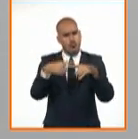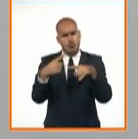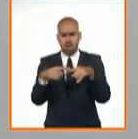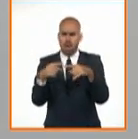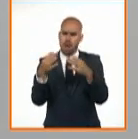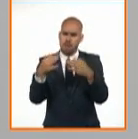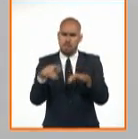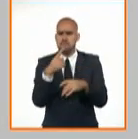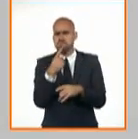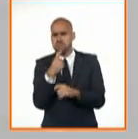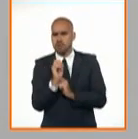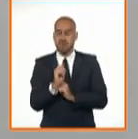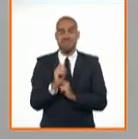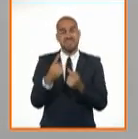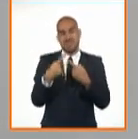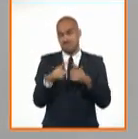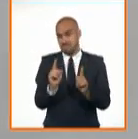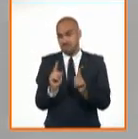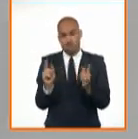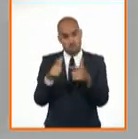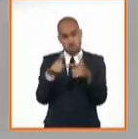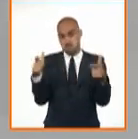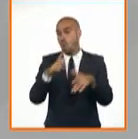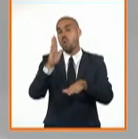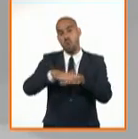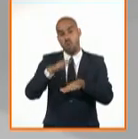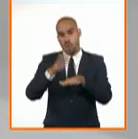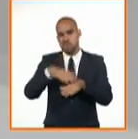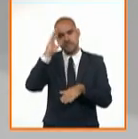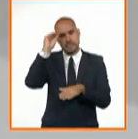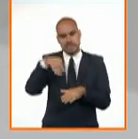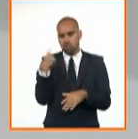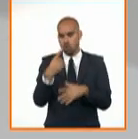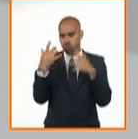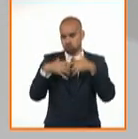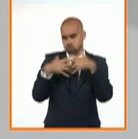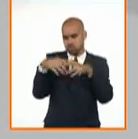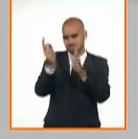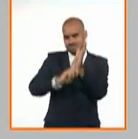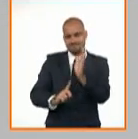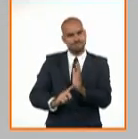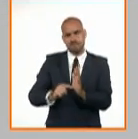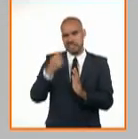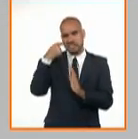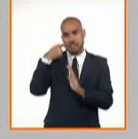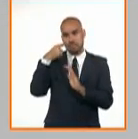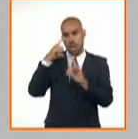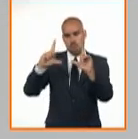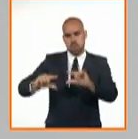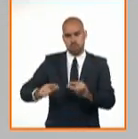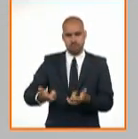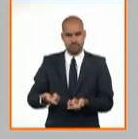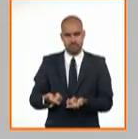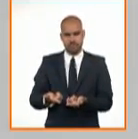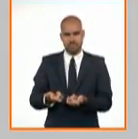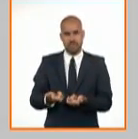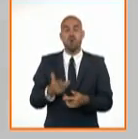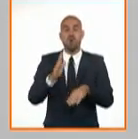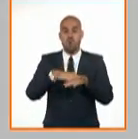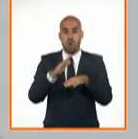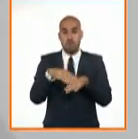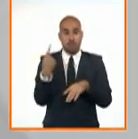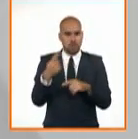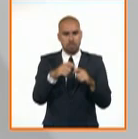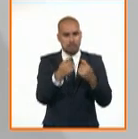estado siempre provocado por esa baja disponibilidad que hemos tenido en el sistema eléctrico nacional a partir de la inestabilidad que hemos tenido